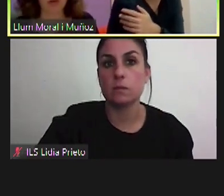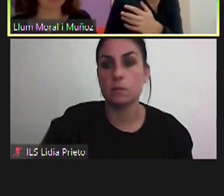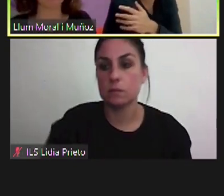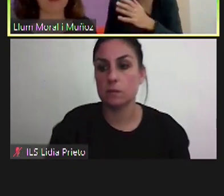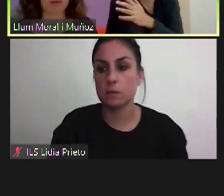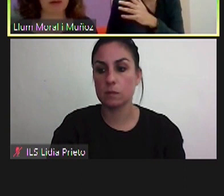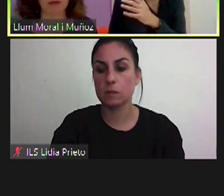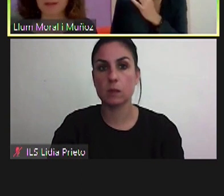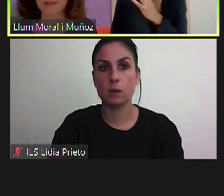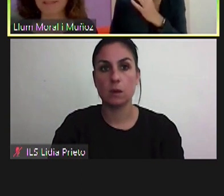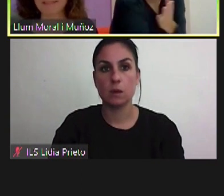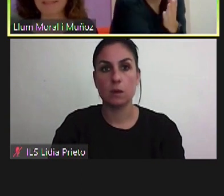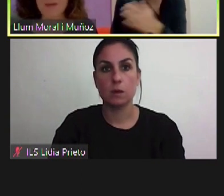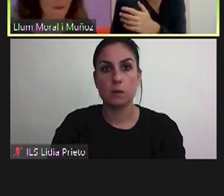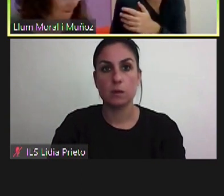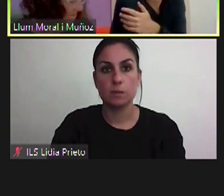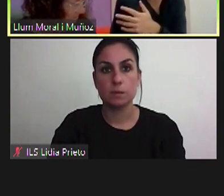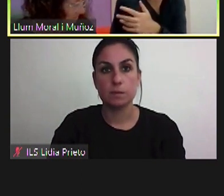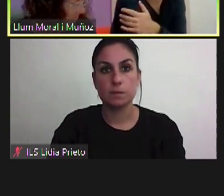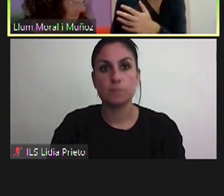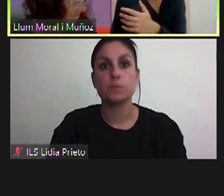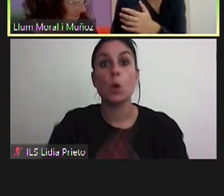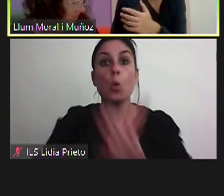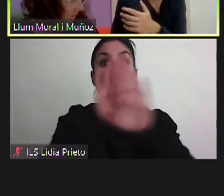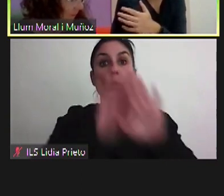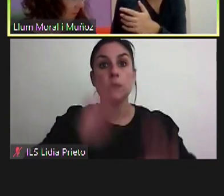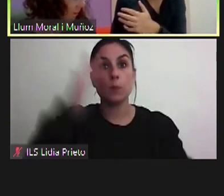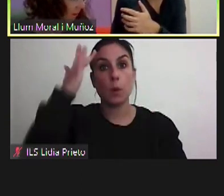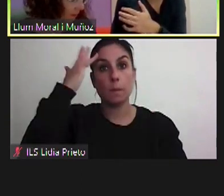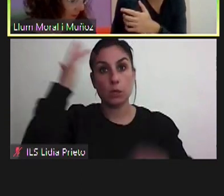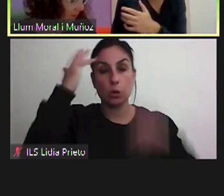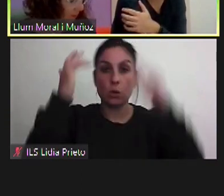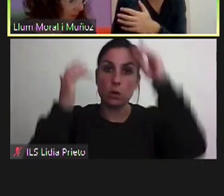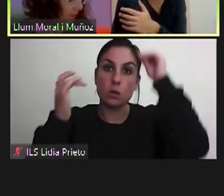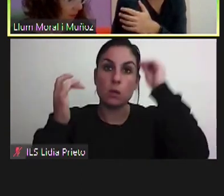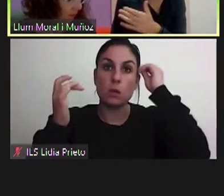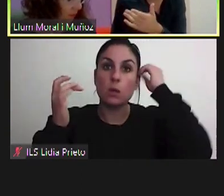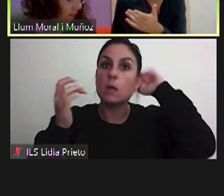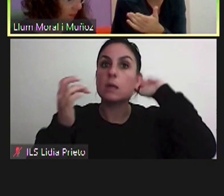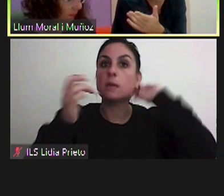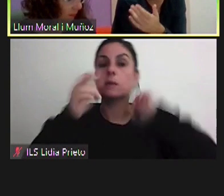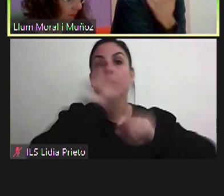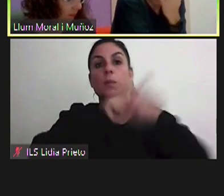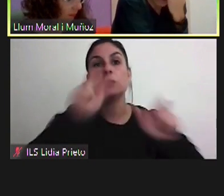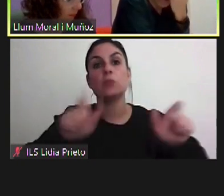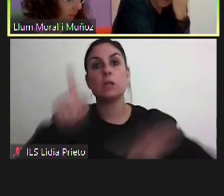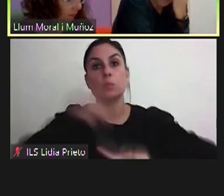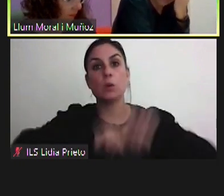Estamos ahí. Nada, eso, el último mito que tenemos es el mito de que las personas con problemas de salud mental no pueden